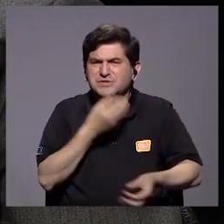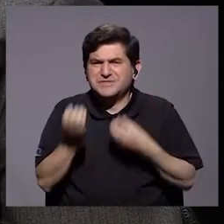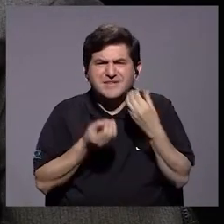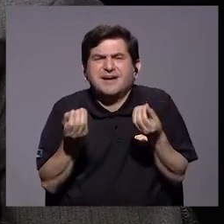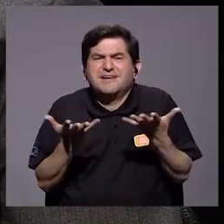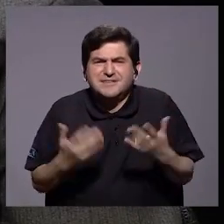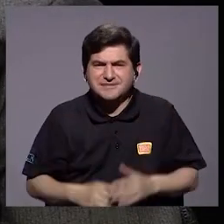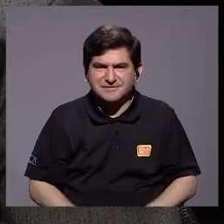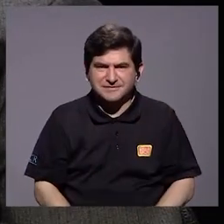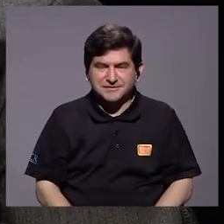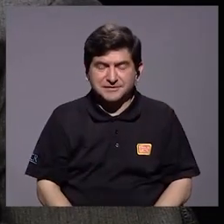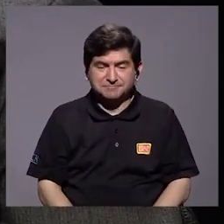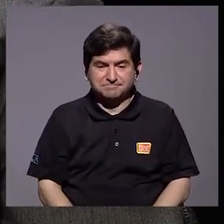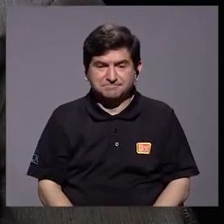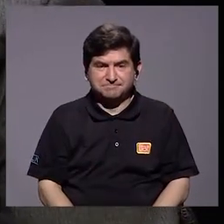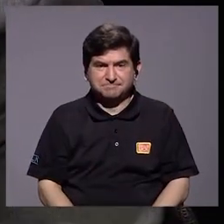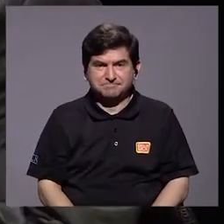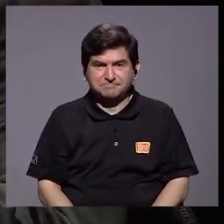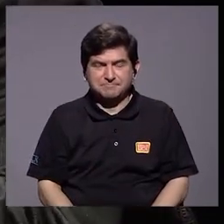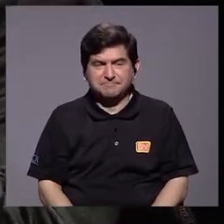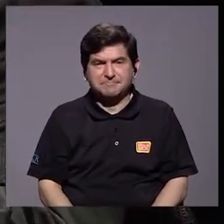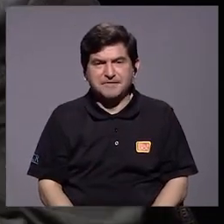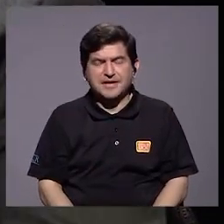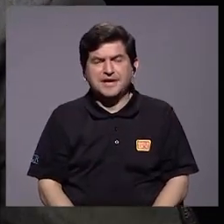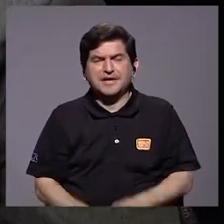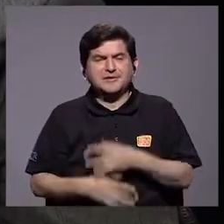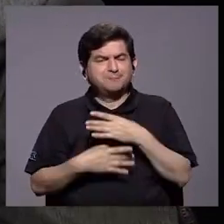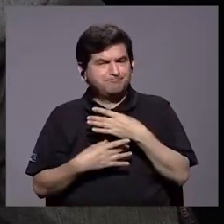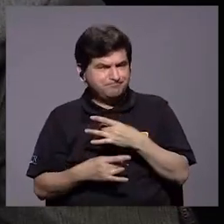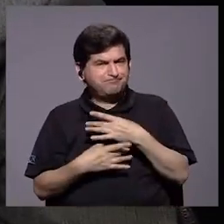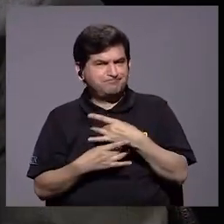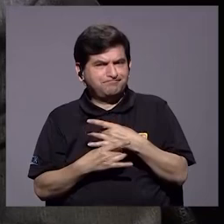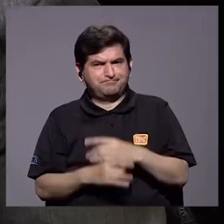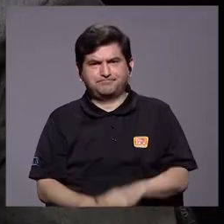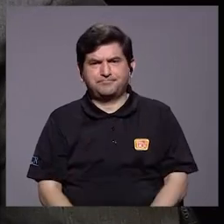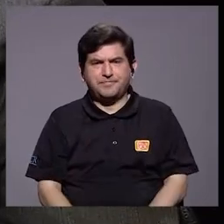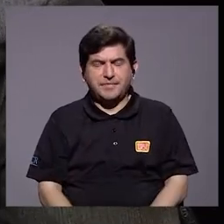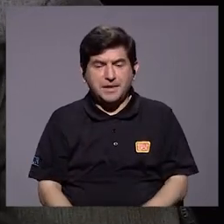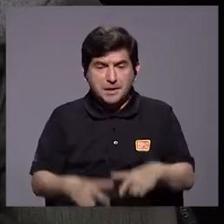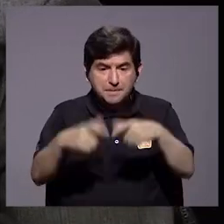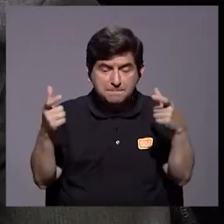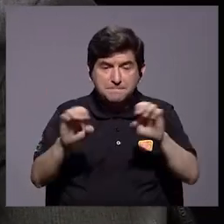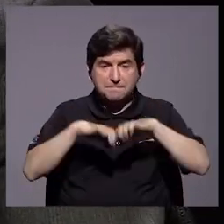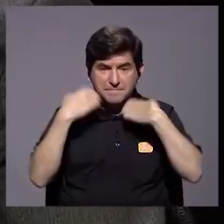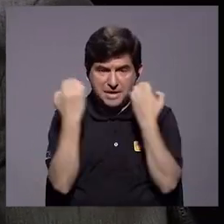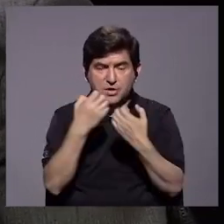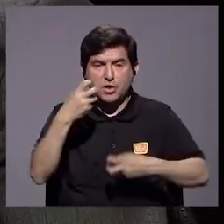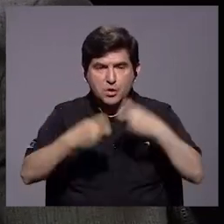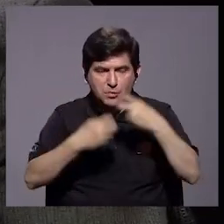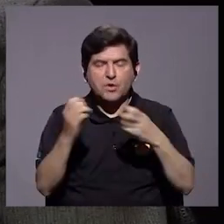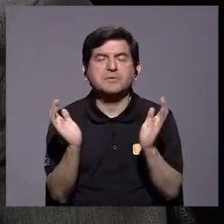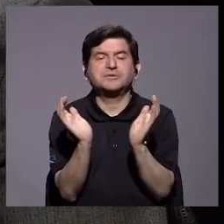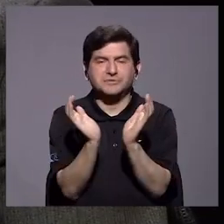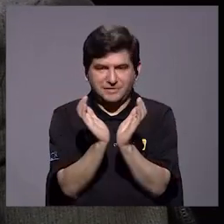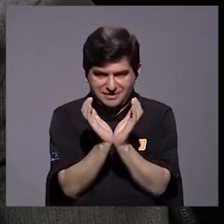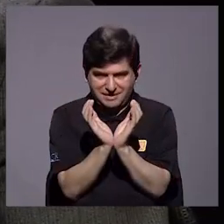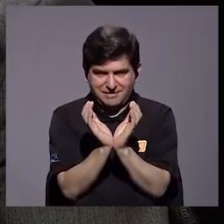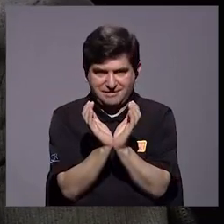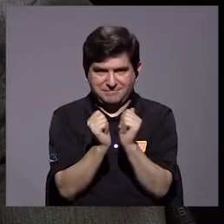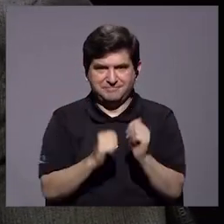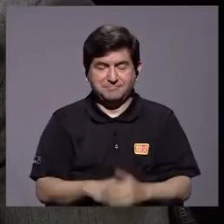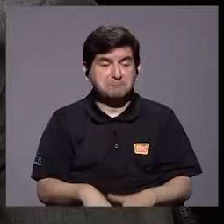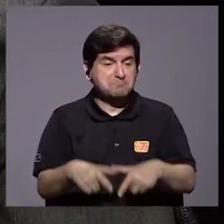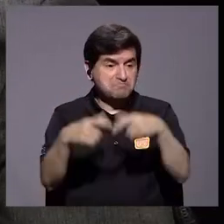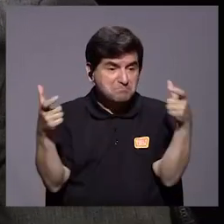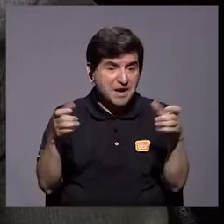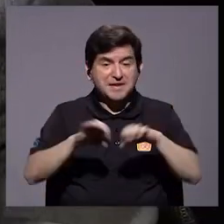es curioso se expone ahora es curioso porque ustedes la mayoría de los equipos tienen problemas con acá la mayoría de